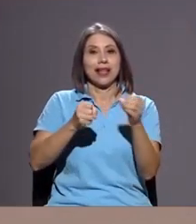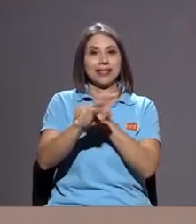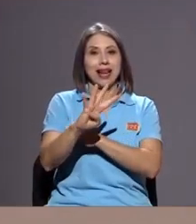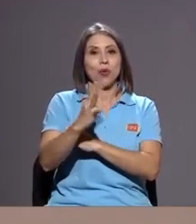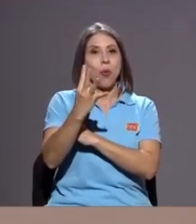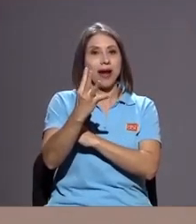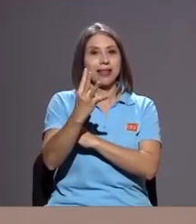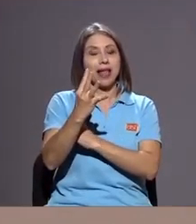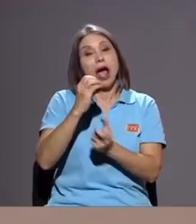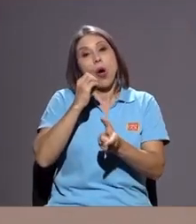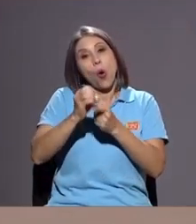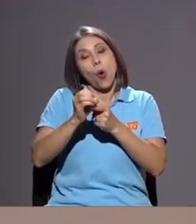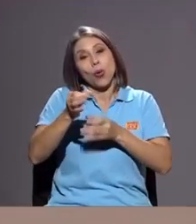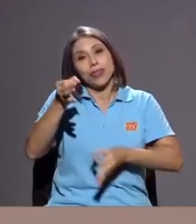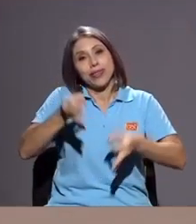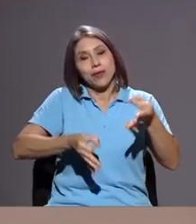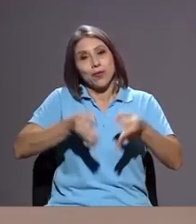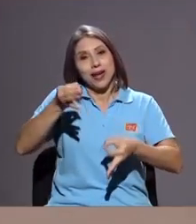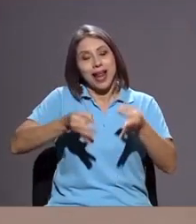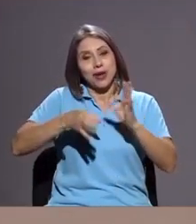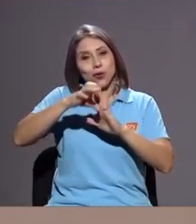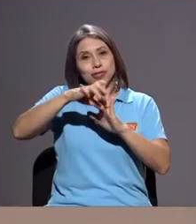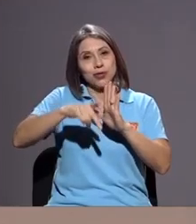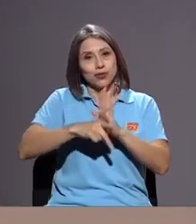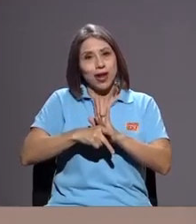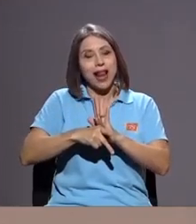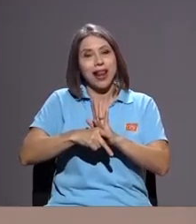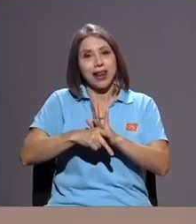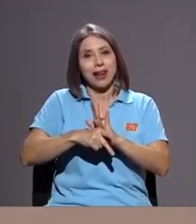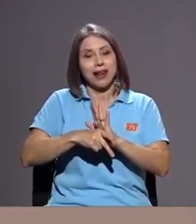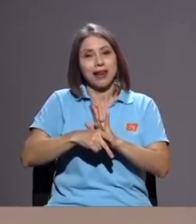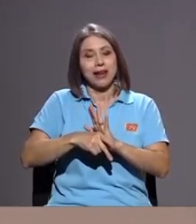o Tribunal Constitucional, pues